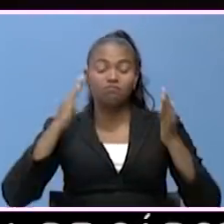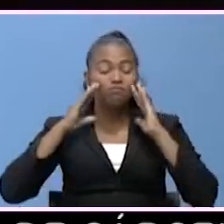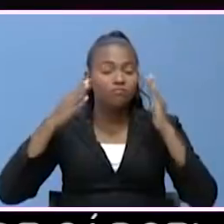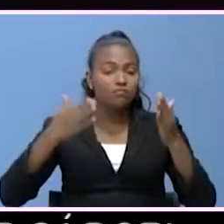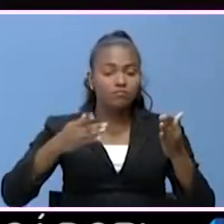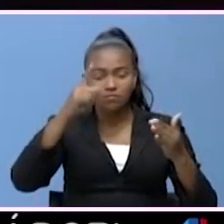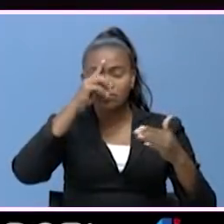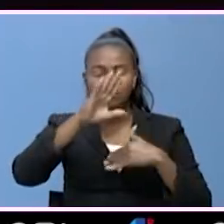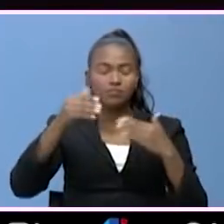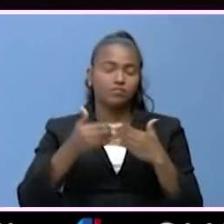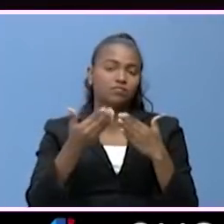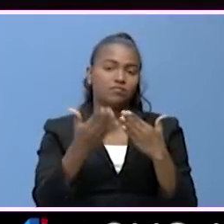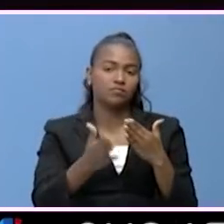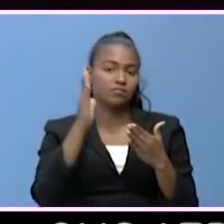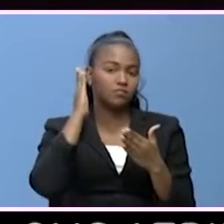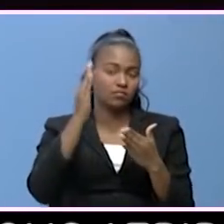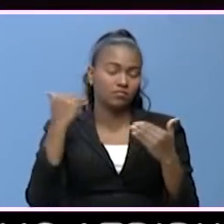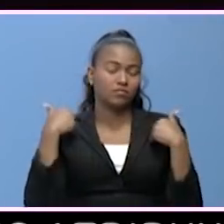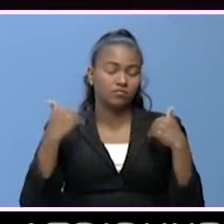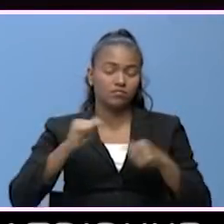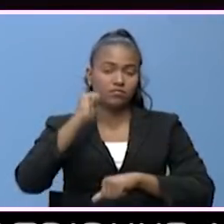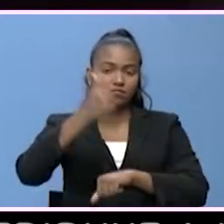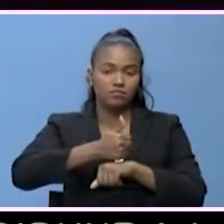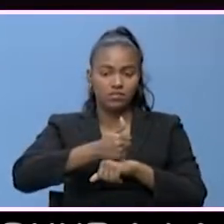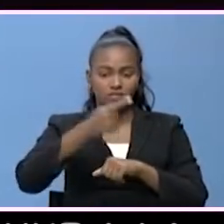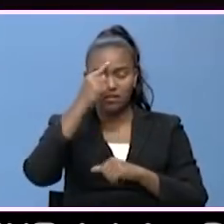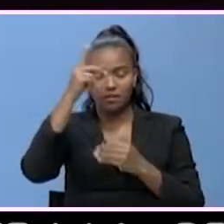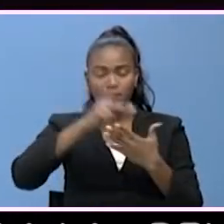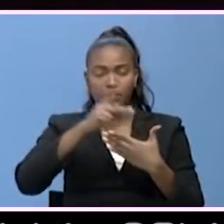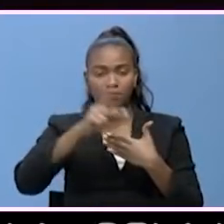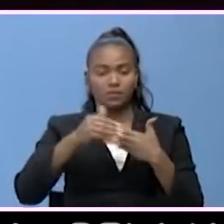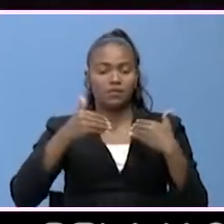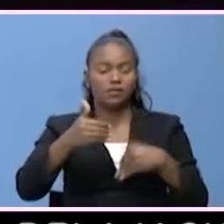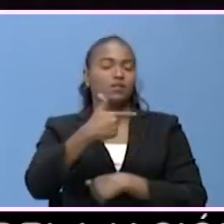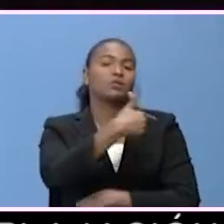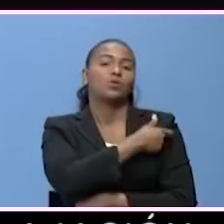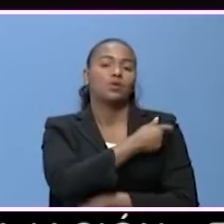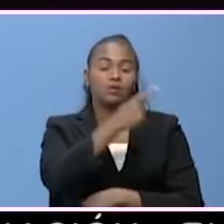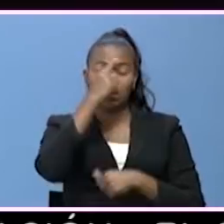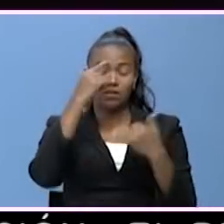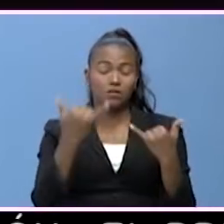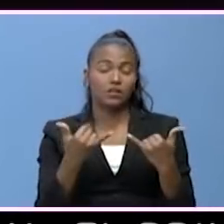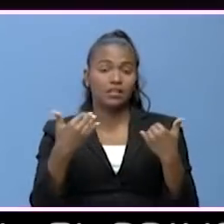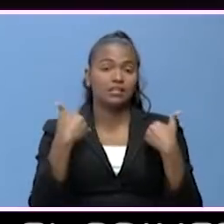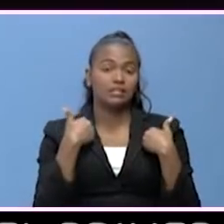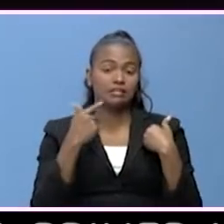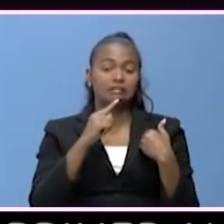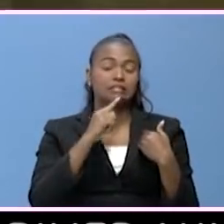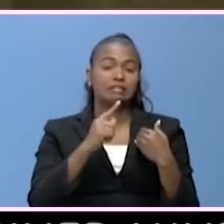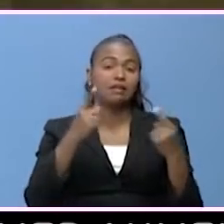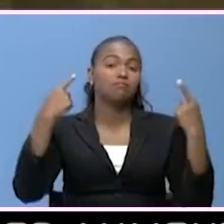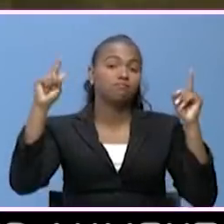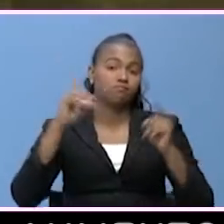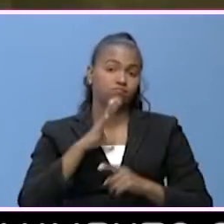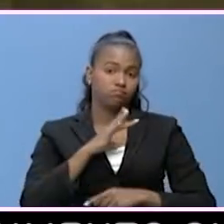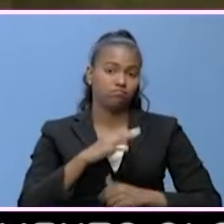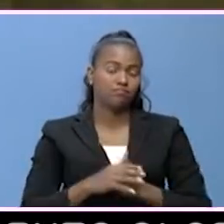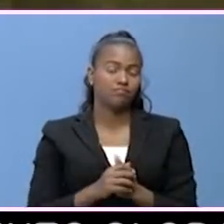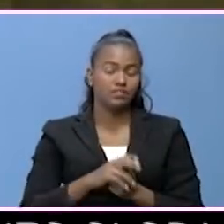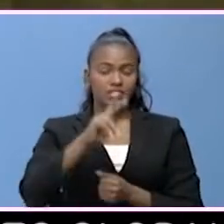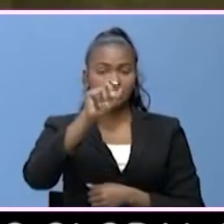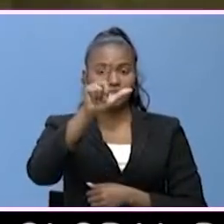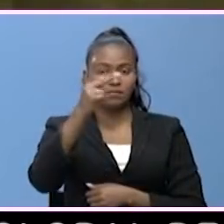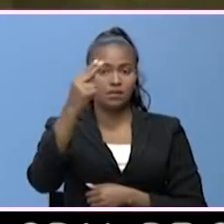en todo esto que va a ser aplicado, que son los programas de vacunación, que actualmente están siendo muy exitosos. Raquel Peña